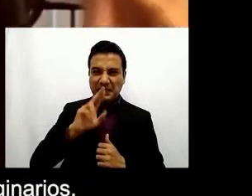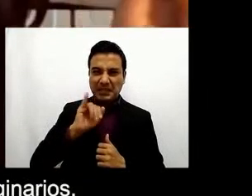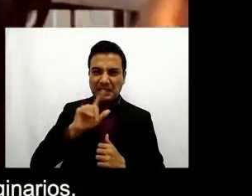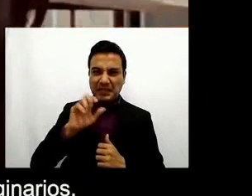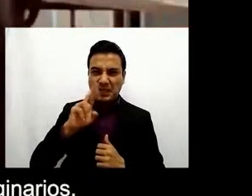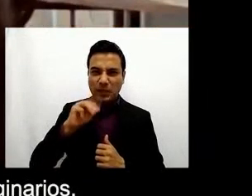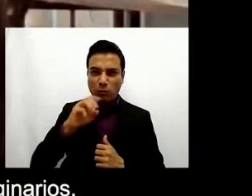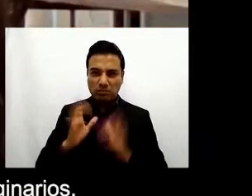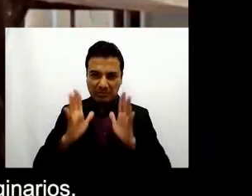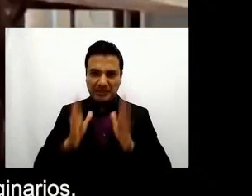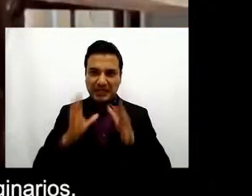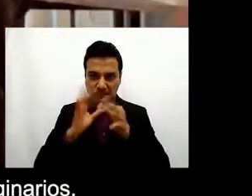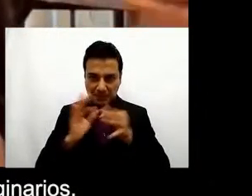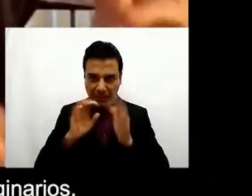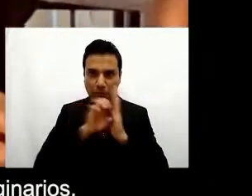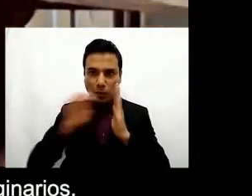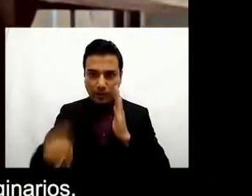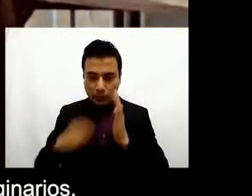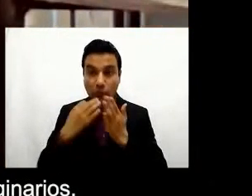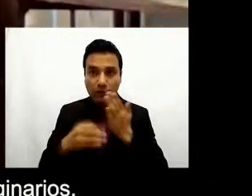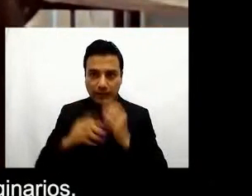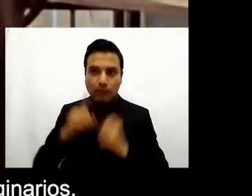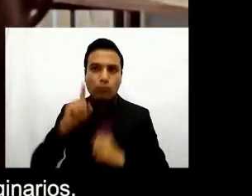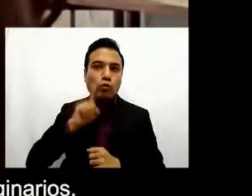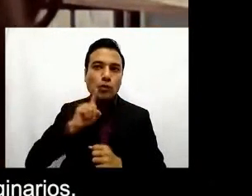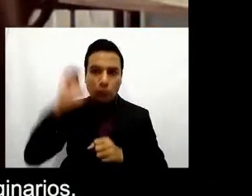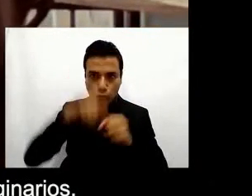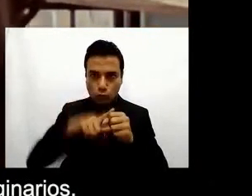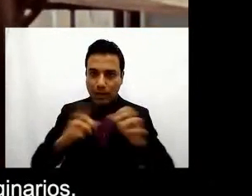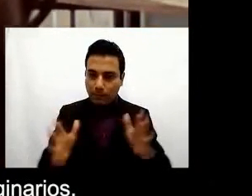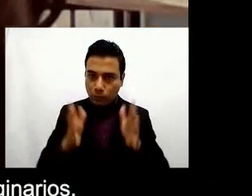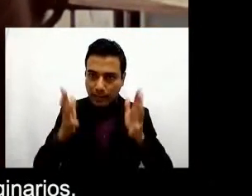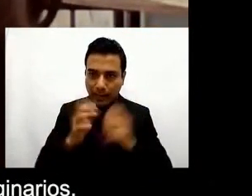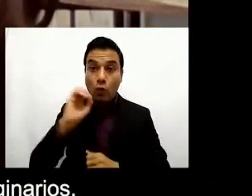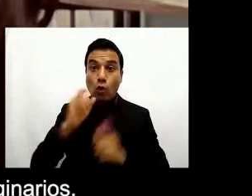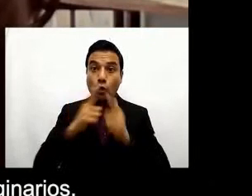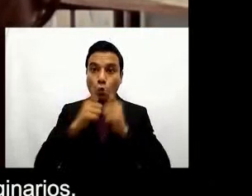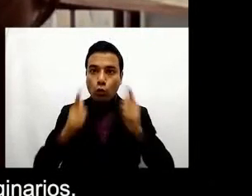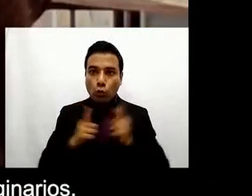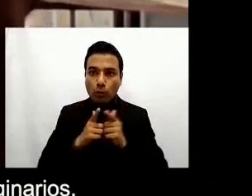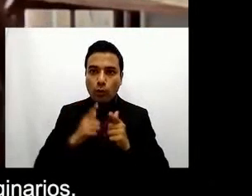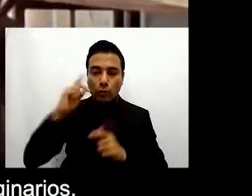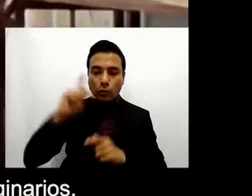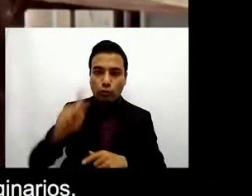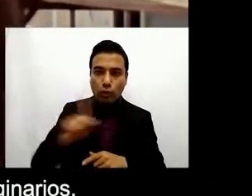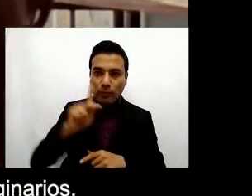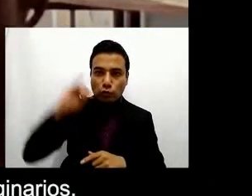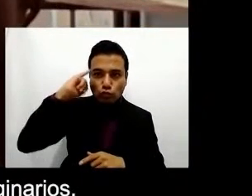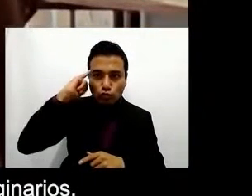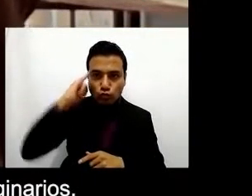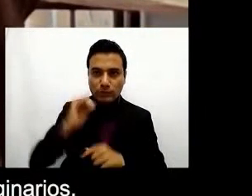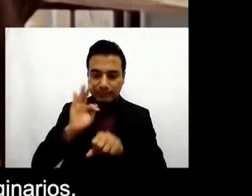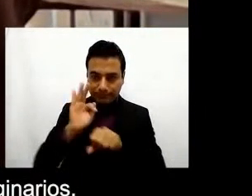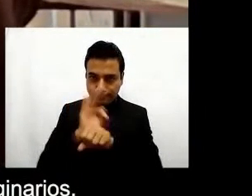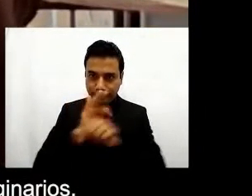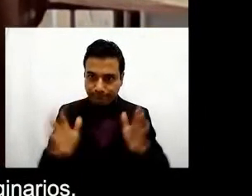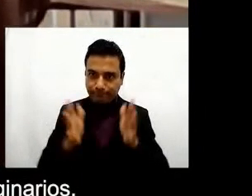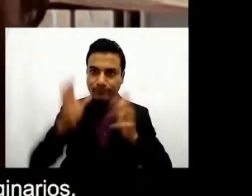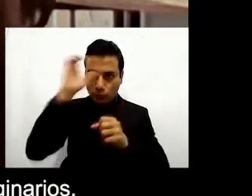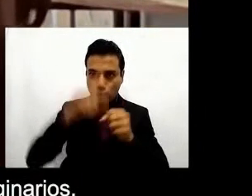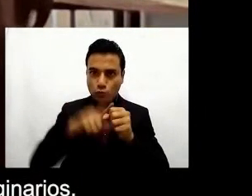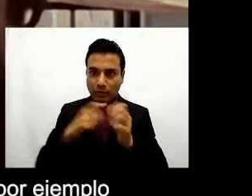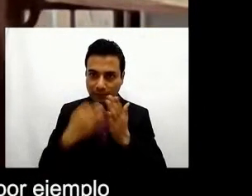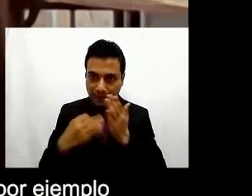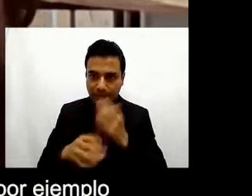con la perspectiva de género o en relación con los pueblos originarios. Bueno, ¿qué reto supone el impulso de la